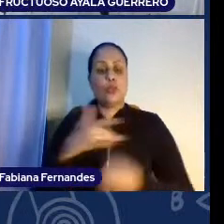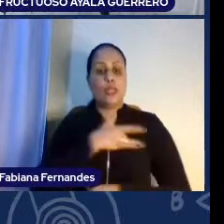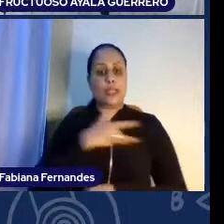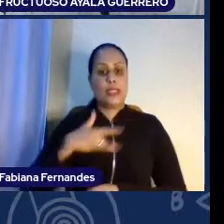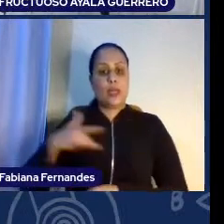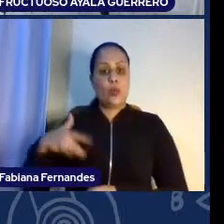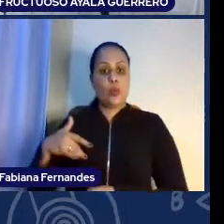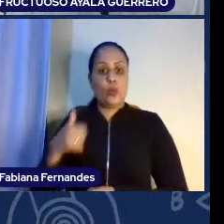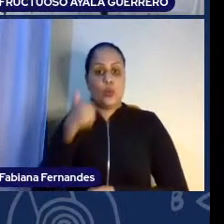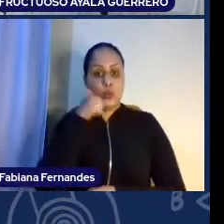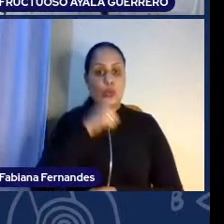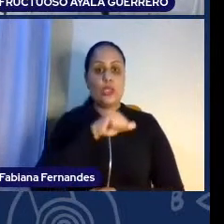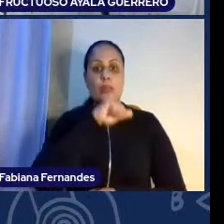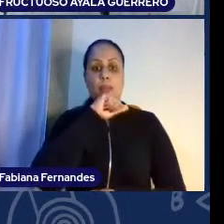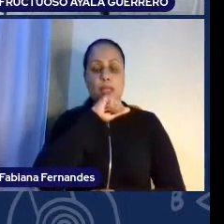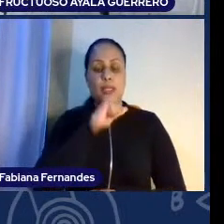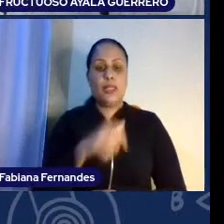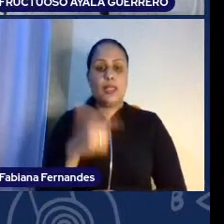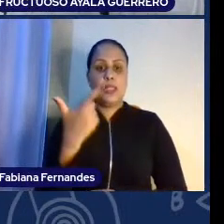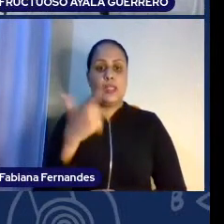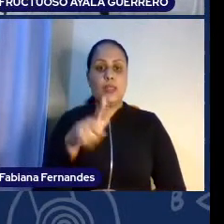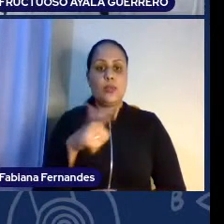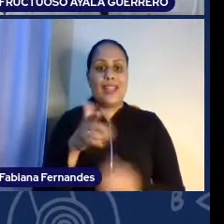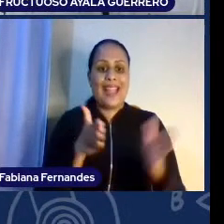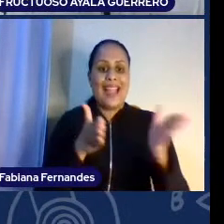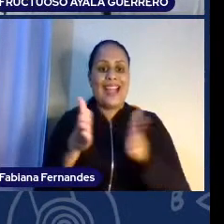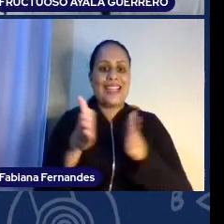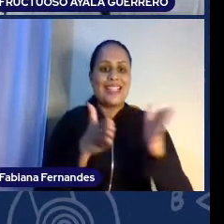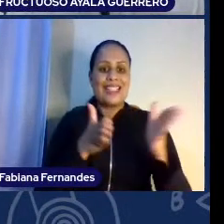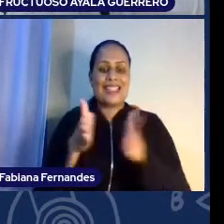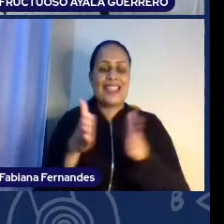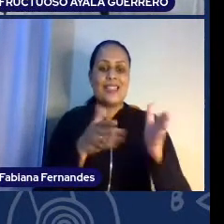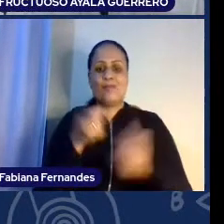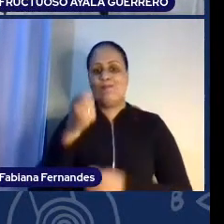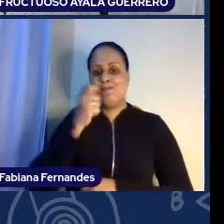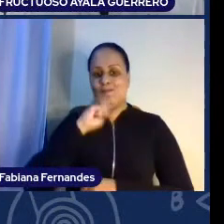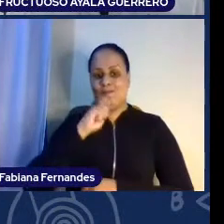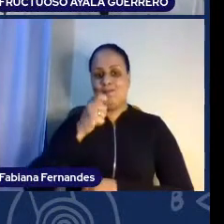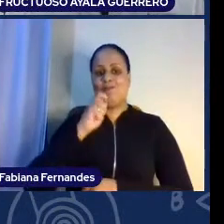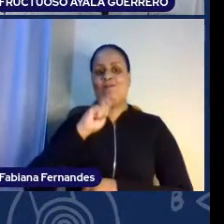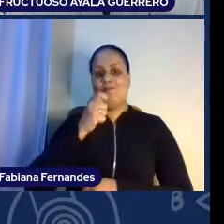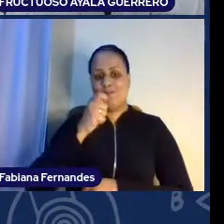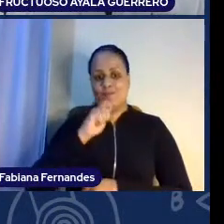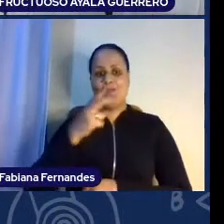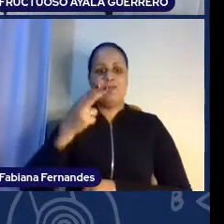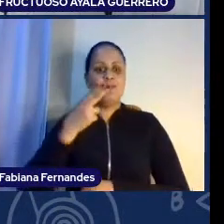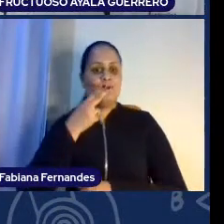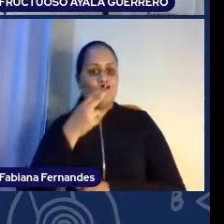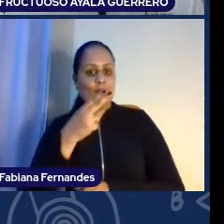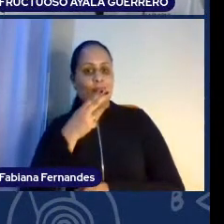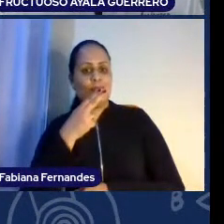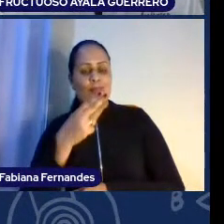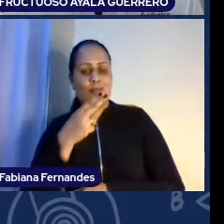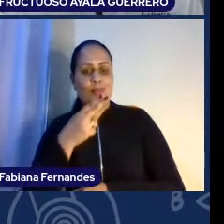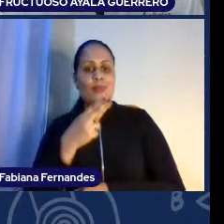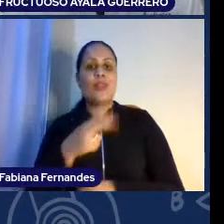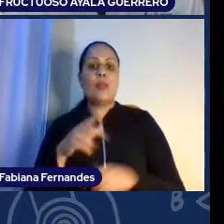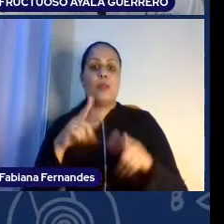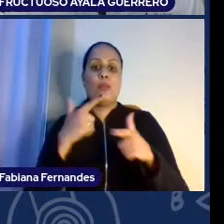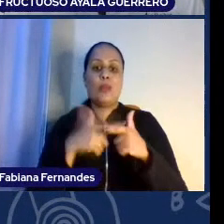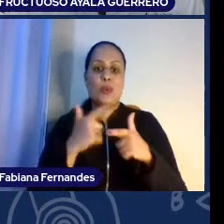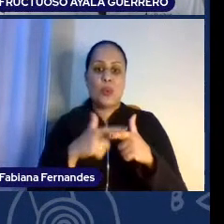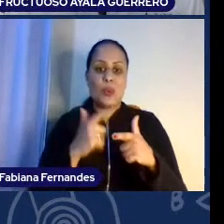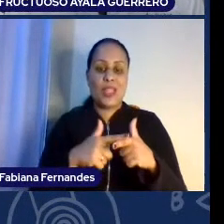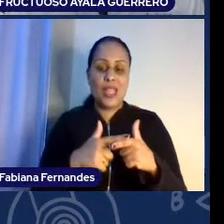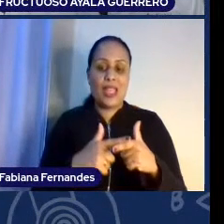no tenga acceso a drogas. La nicotina del cigarro, el alcohol, las drogas, todo